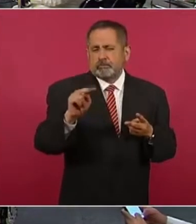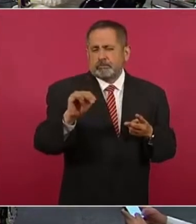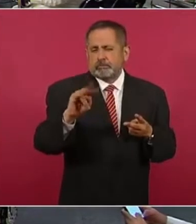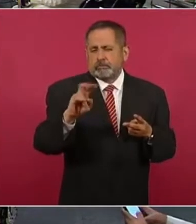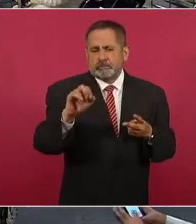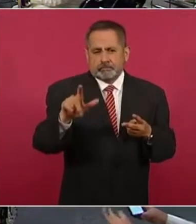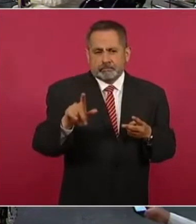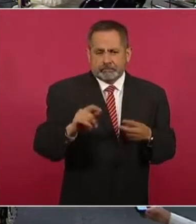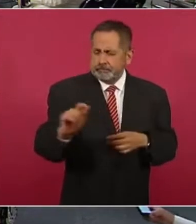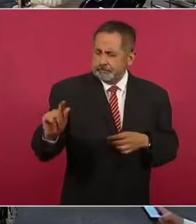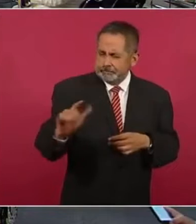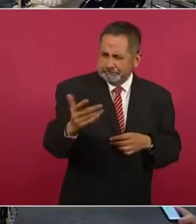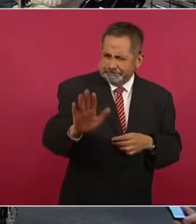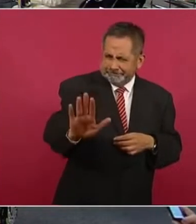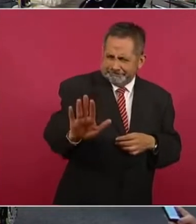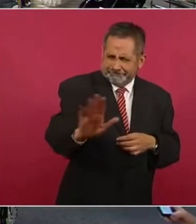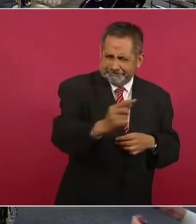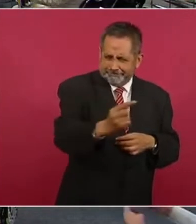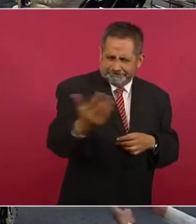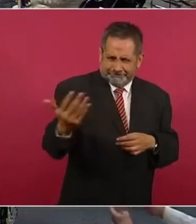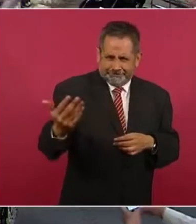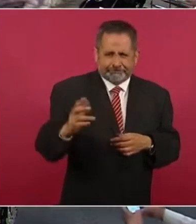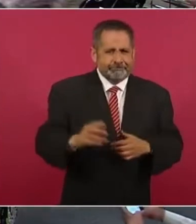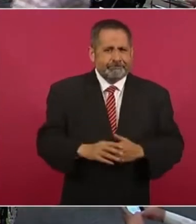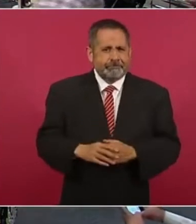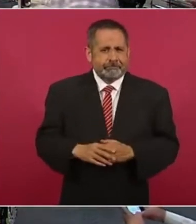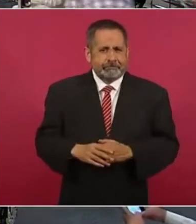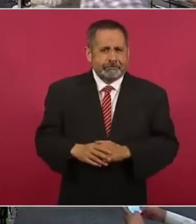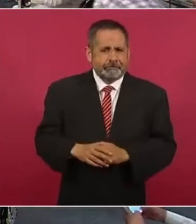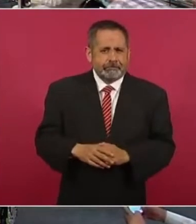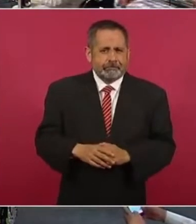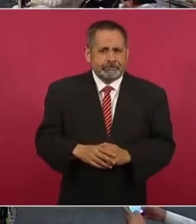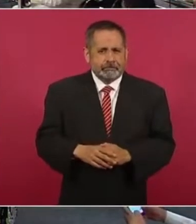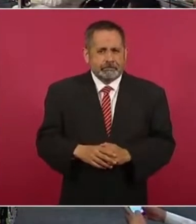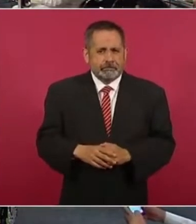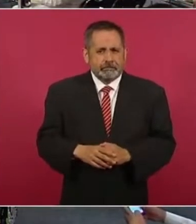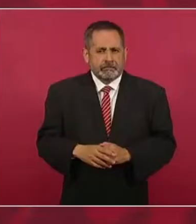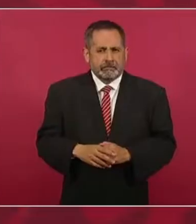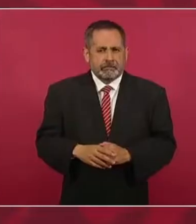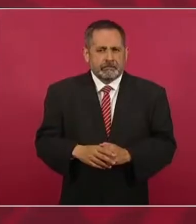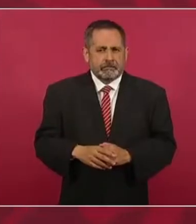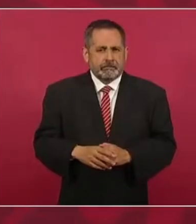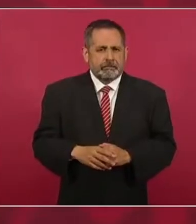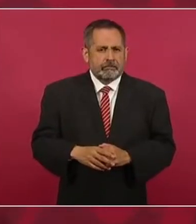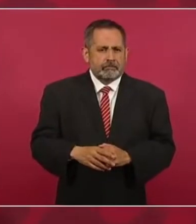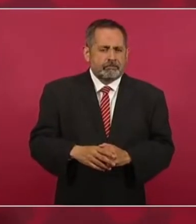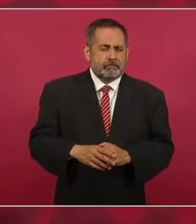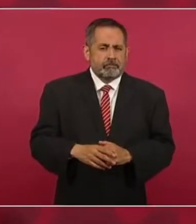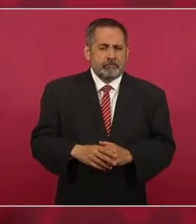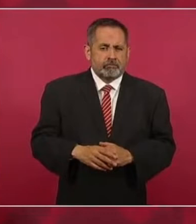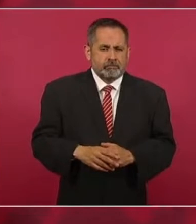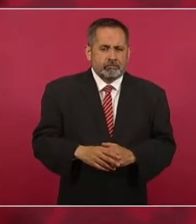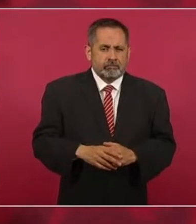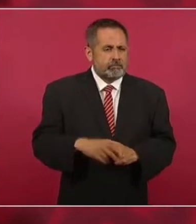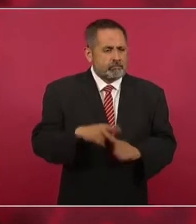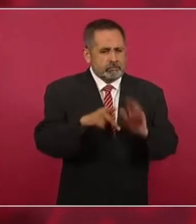A ver, espérame. Si es que si no. O sea, comunicación es mensaje